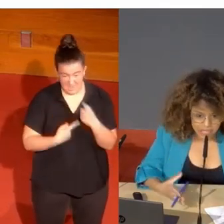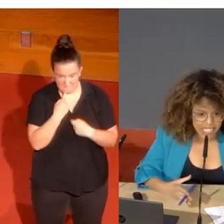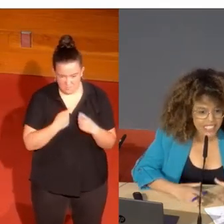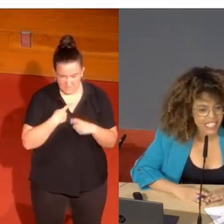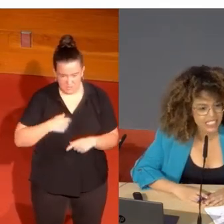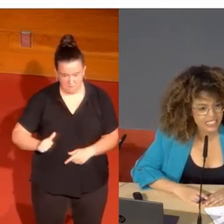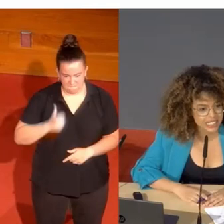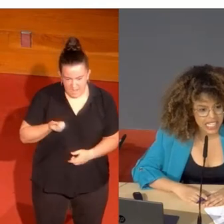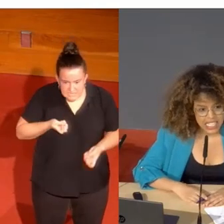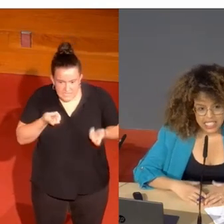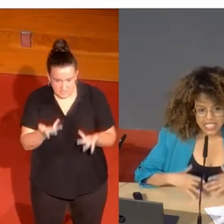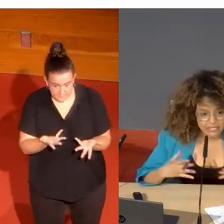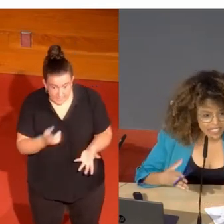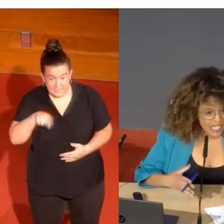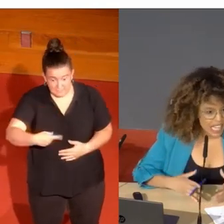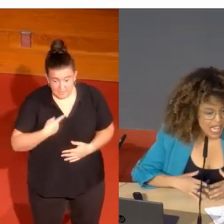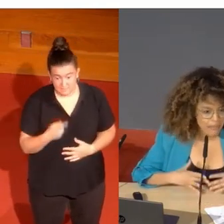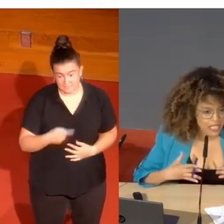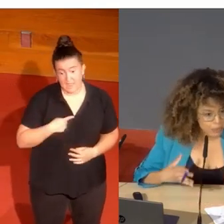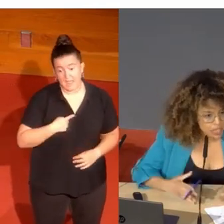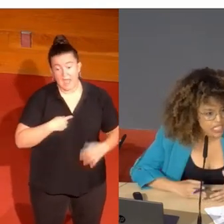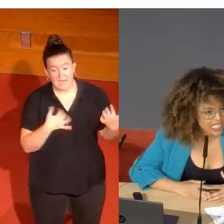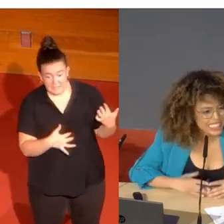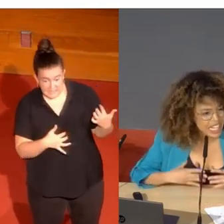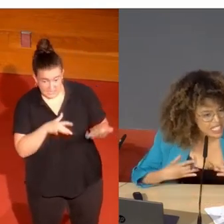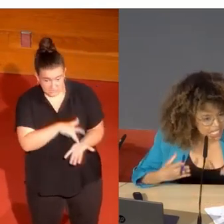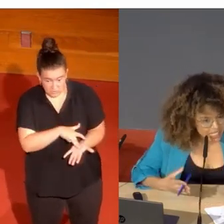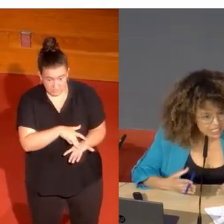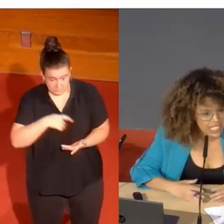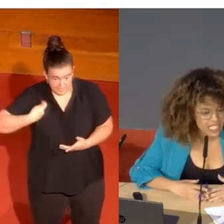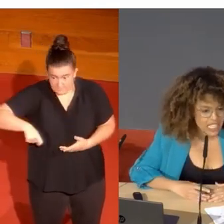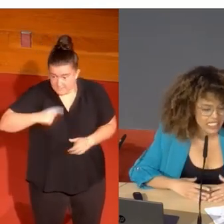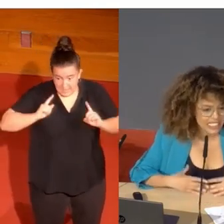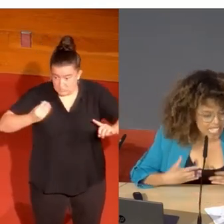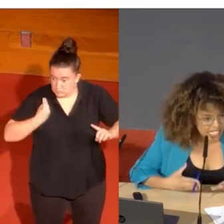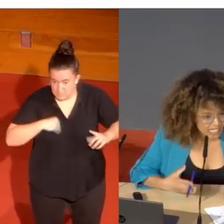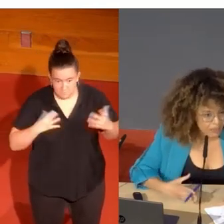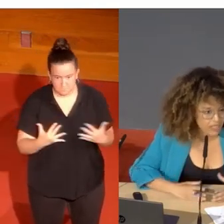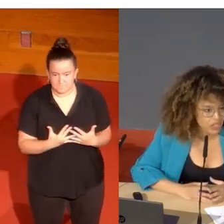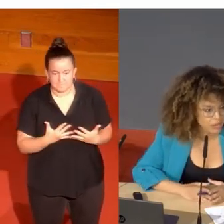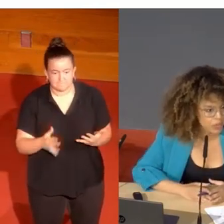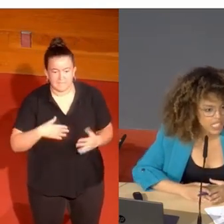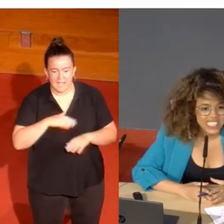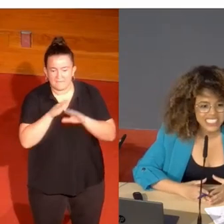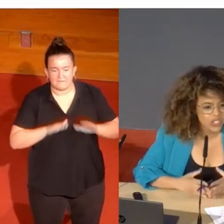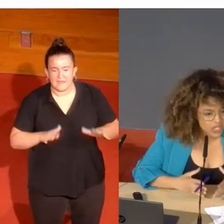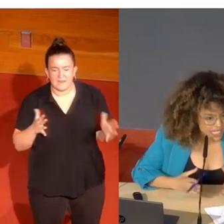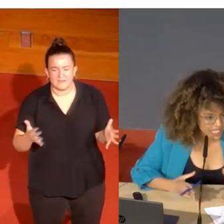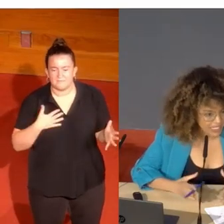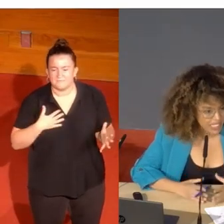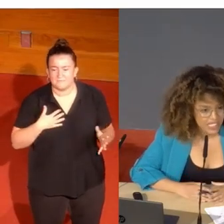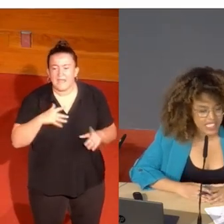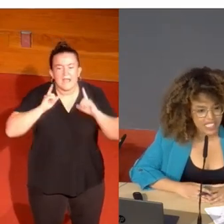caso de m en Argentina Cada vez hay más voces intransigentes que atacan al periodismo y